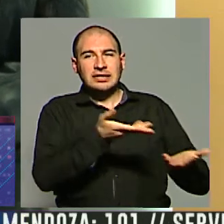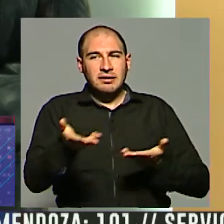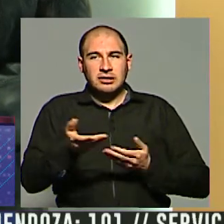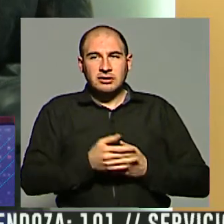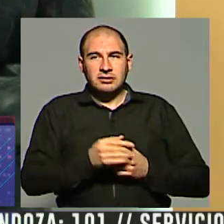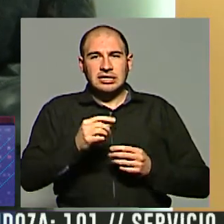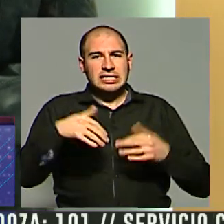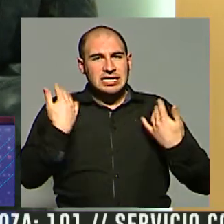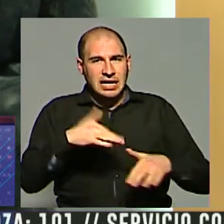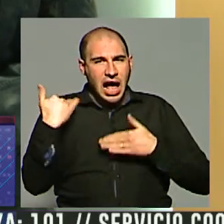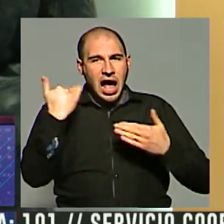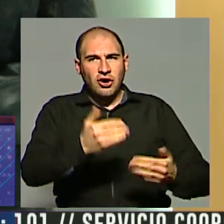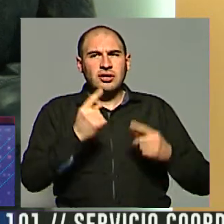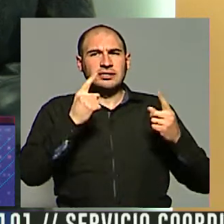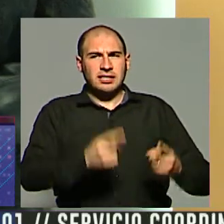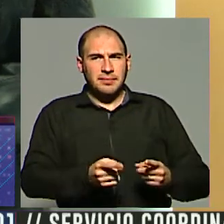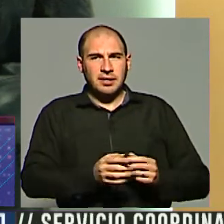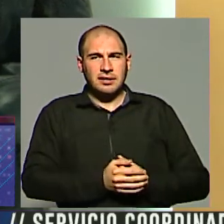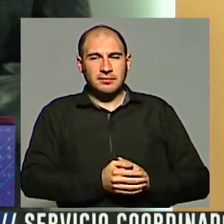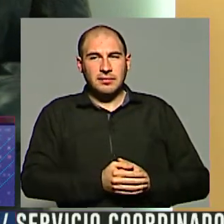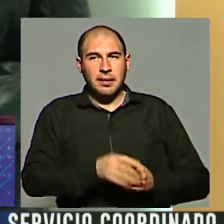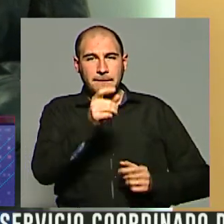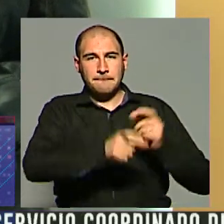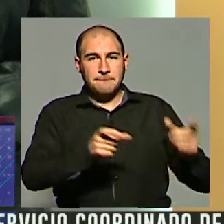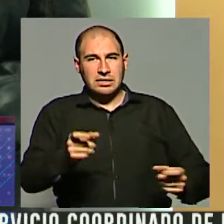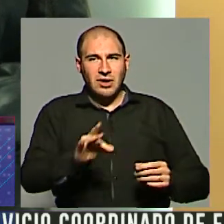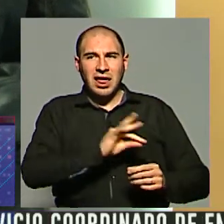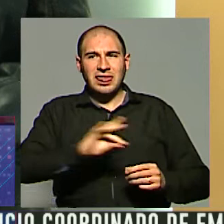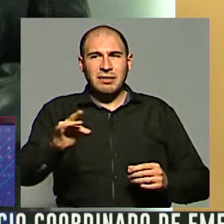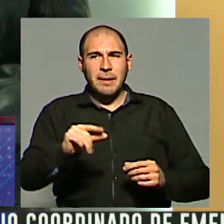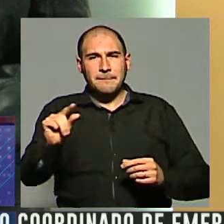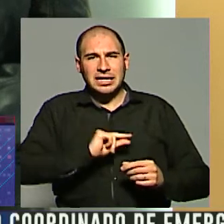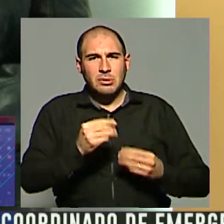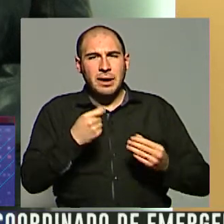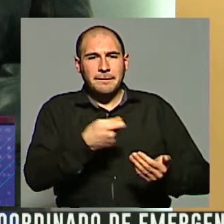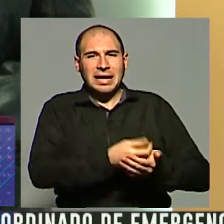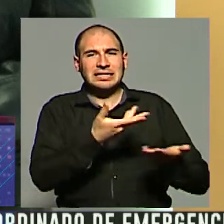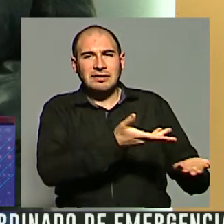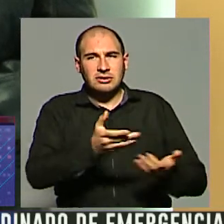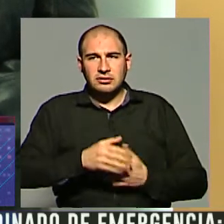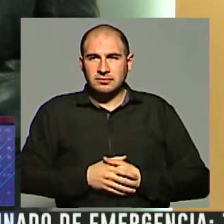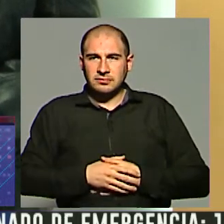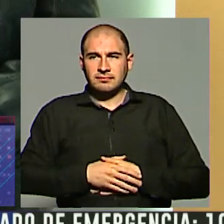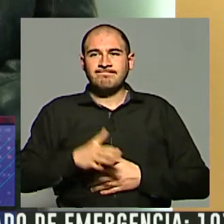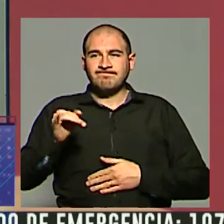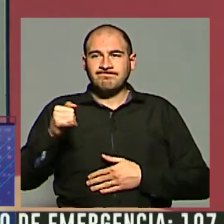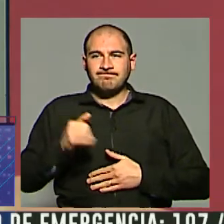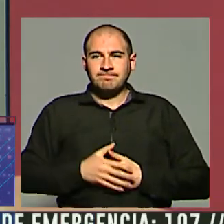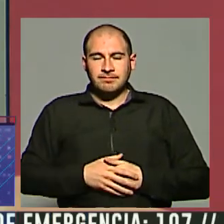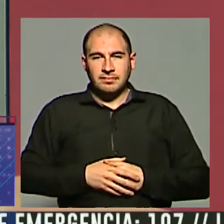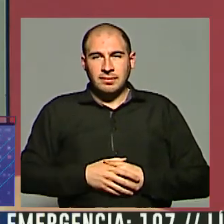venido encarecidos, ¿también se ve esa posibilidad de que la gente se endeude a través de un préstamo para pagar algún servicio? Sí, se